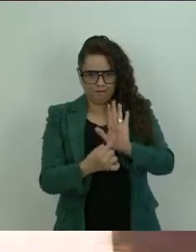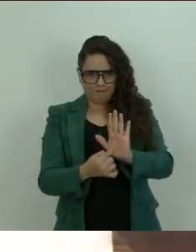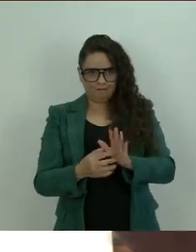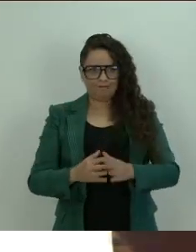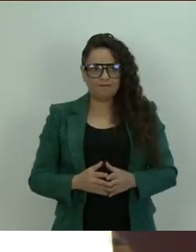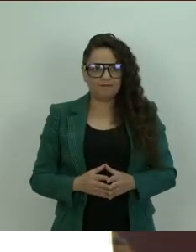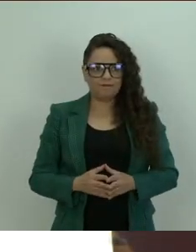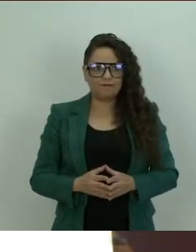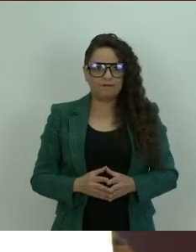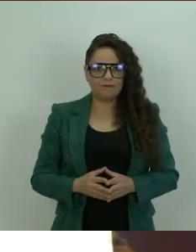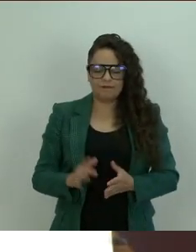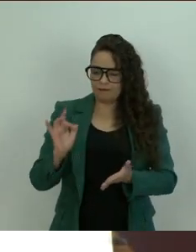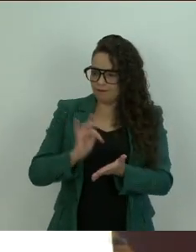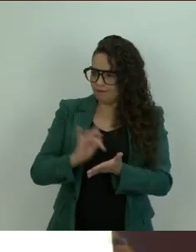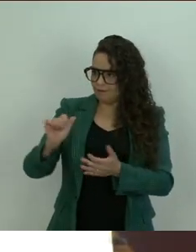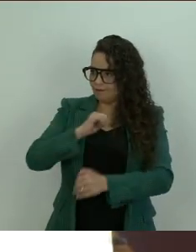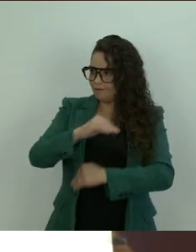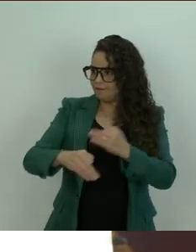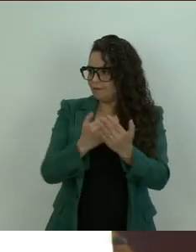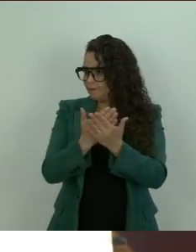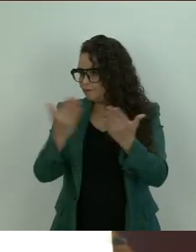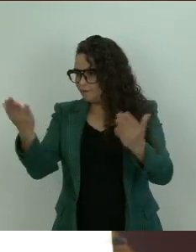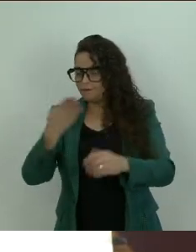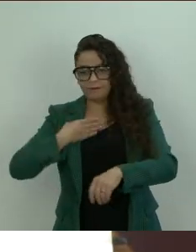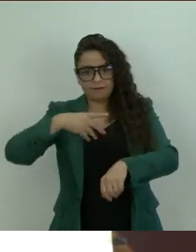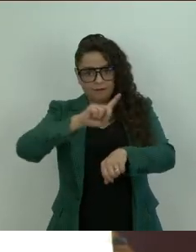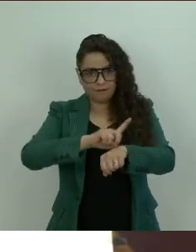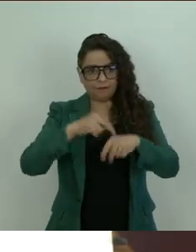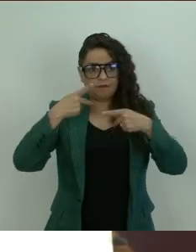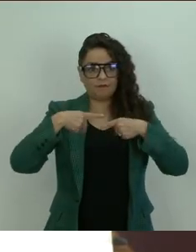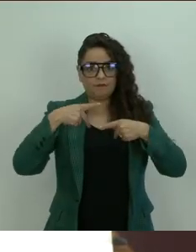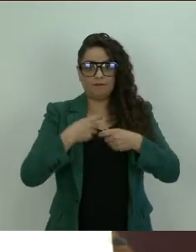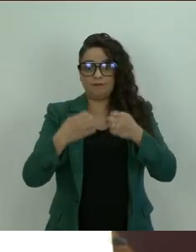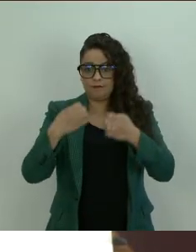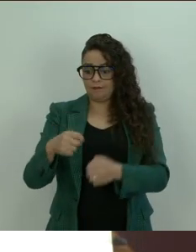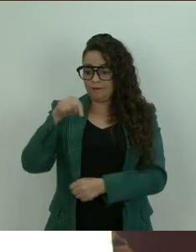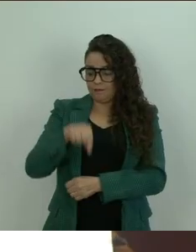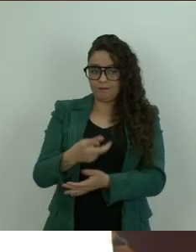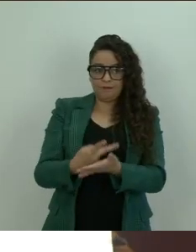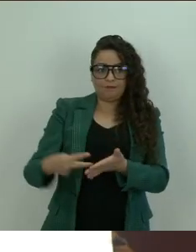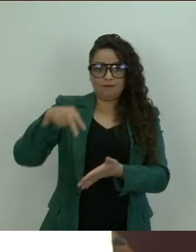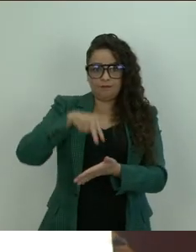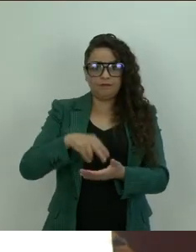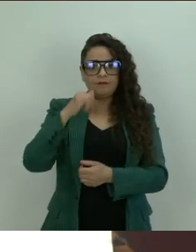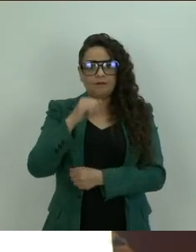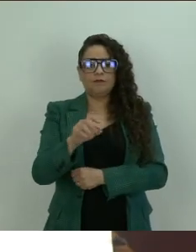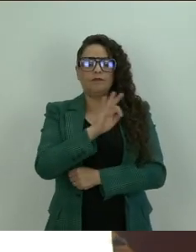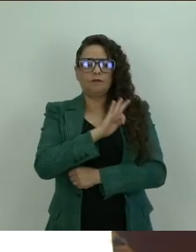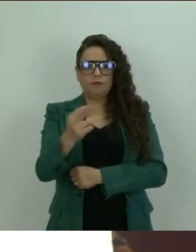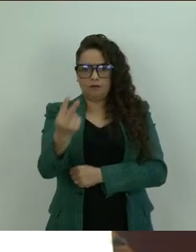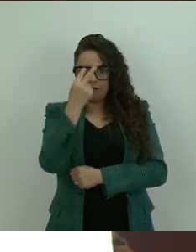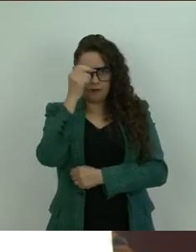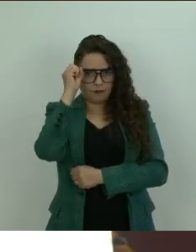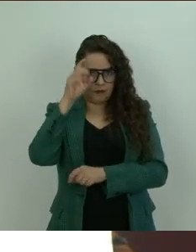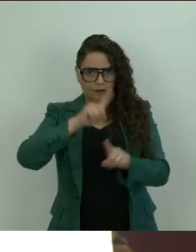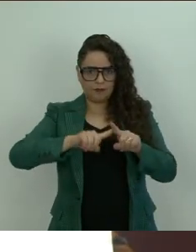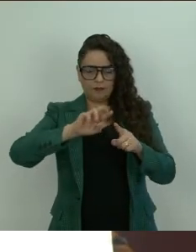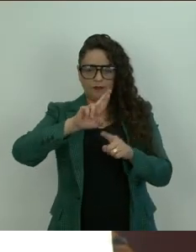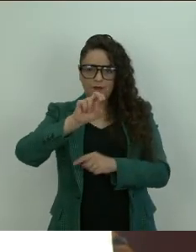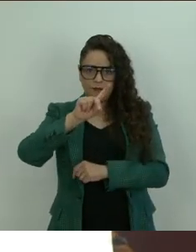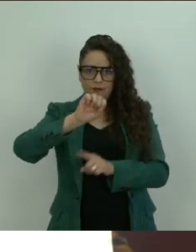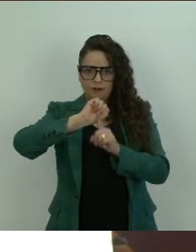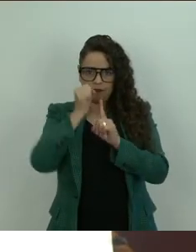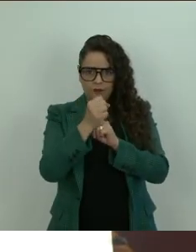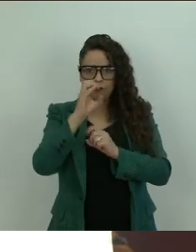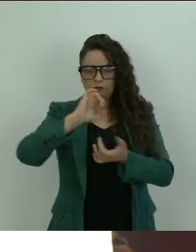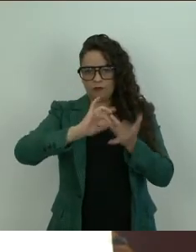gracias. Buenos días a todas las personas que nos escuchan presencialmente y en las redes sociales del tribunal. Saludo con afecto a las magistraturas